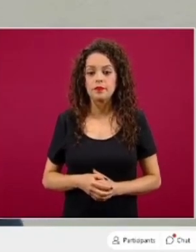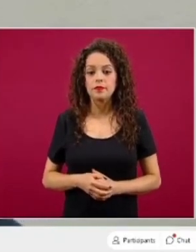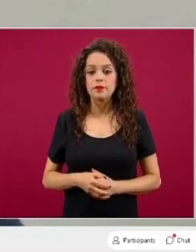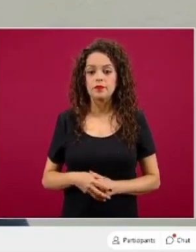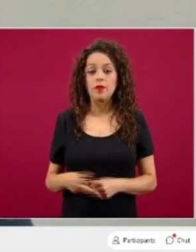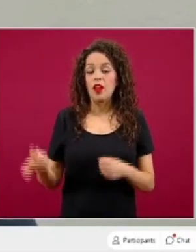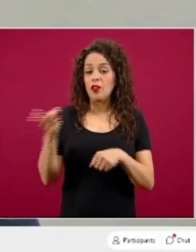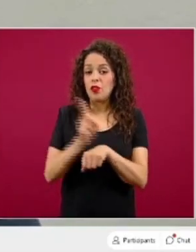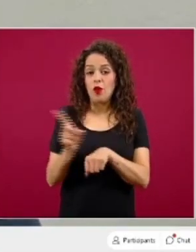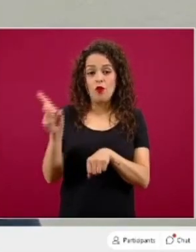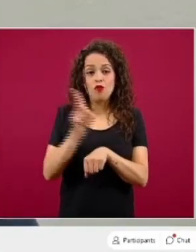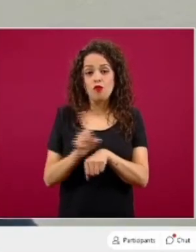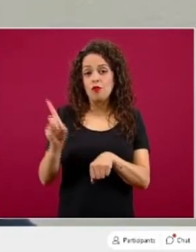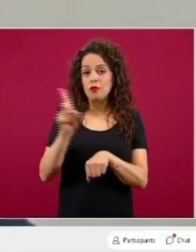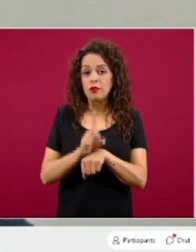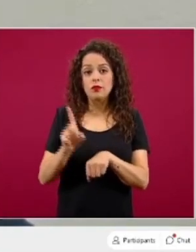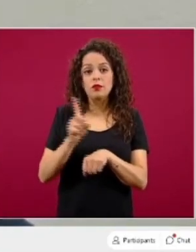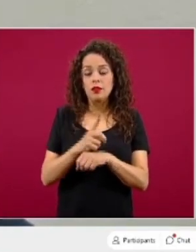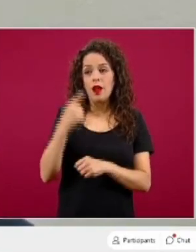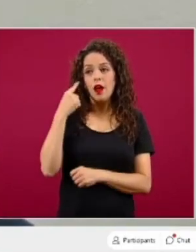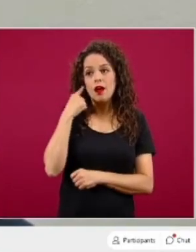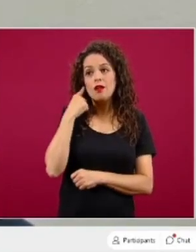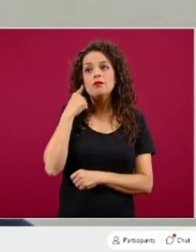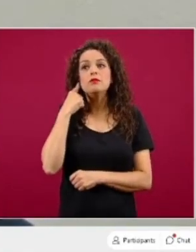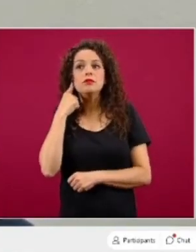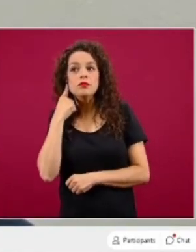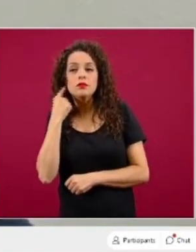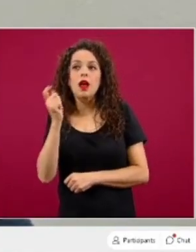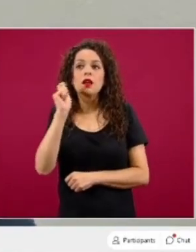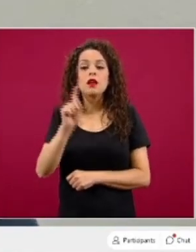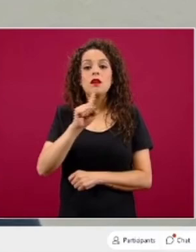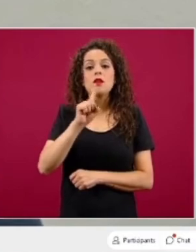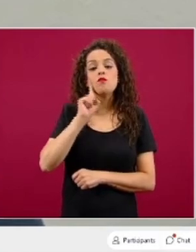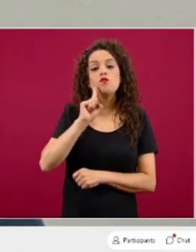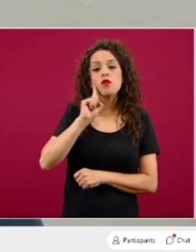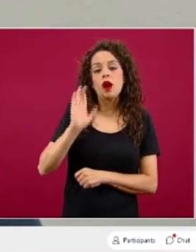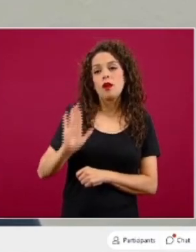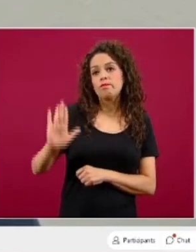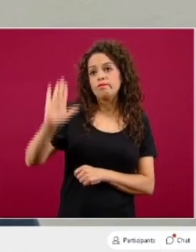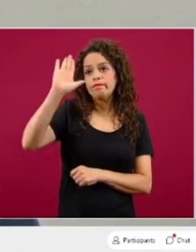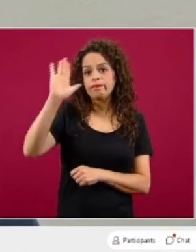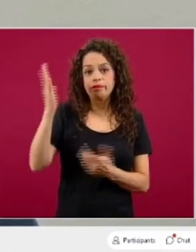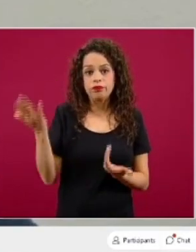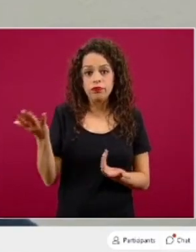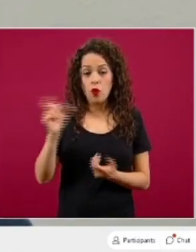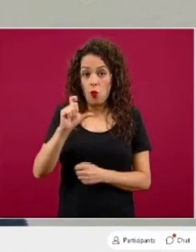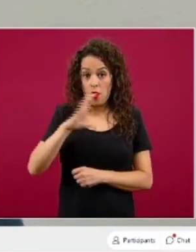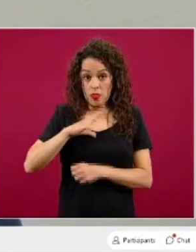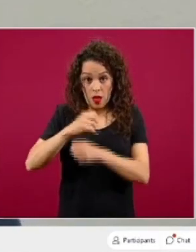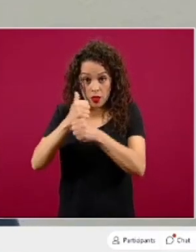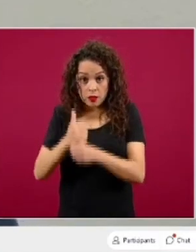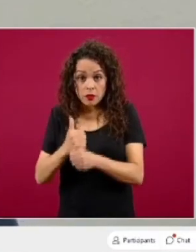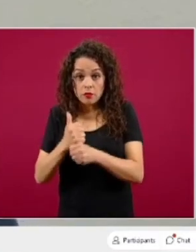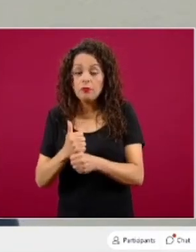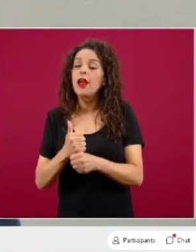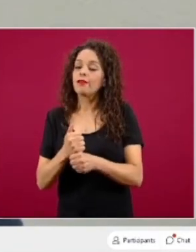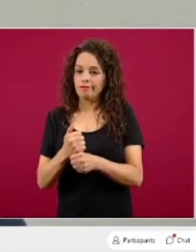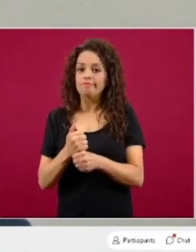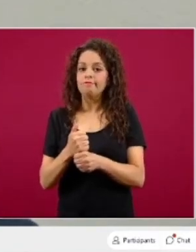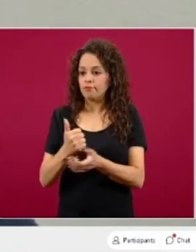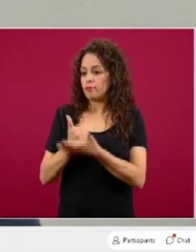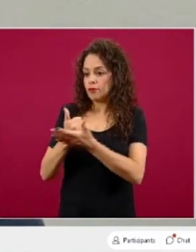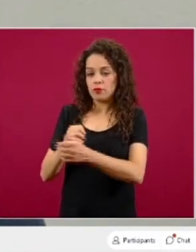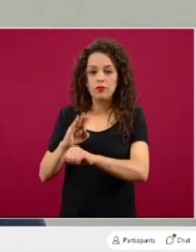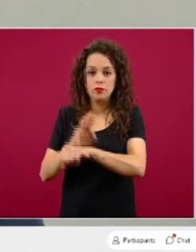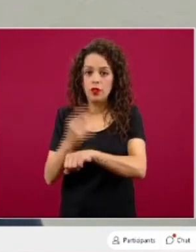su voz para construir una sociedad igualitaria en donde las violencias no tengan cabida. También nosotras, desde aquí